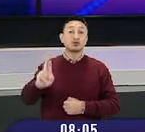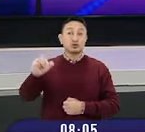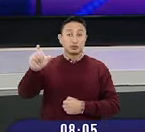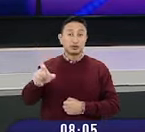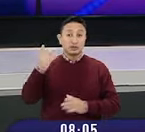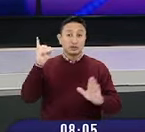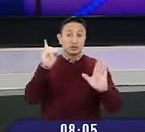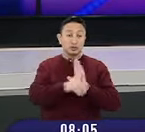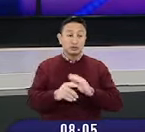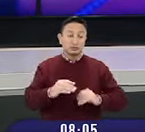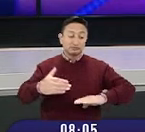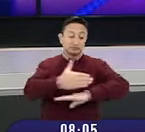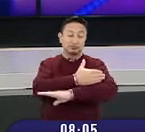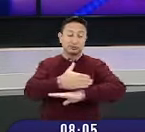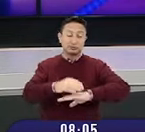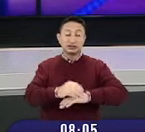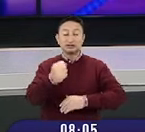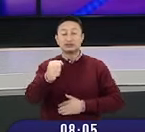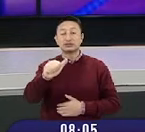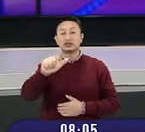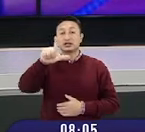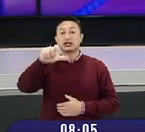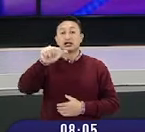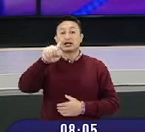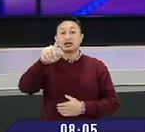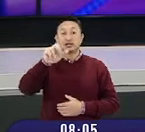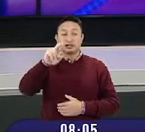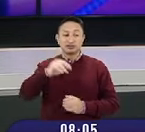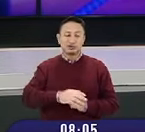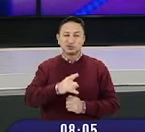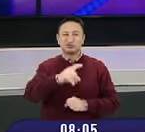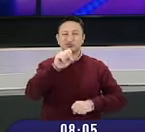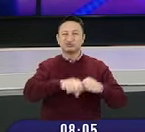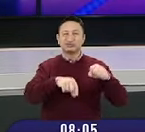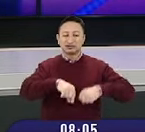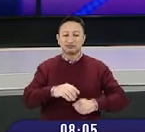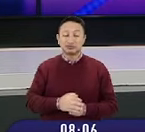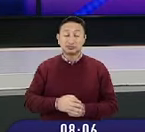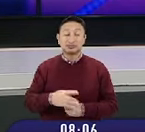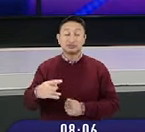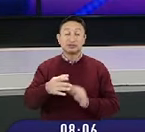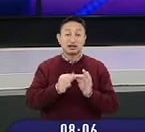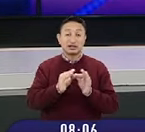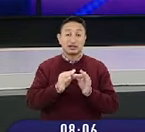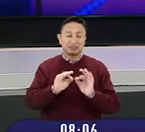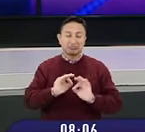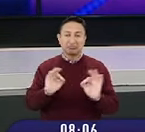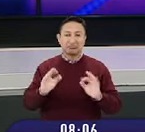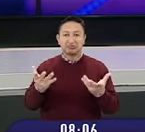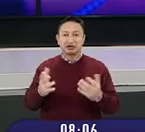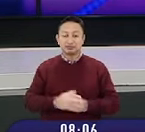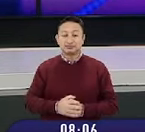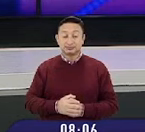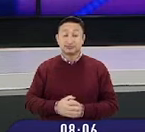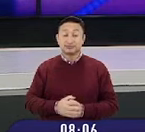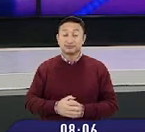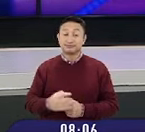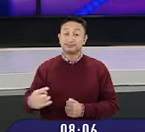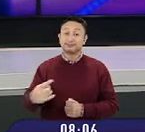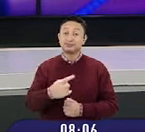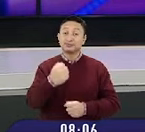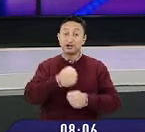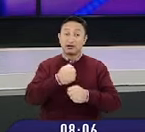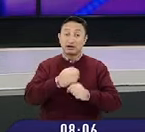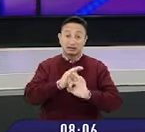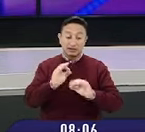que la calle Rodrigo de Salazar se encuentra en malas condiciones, esto debido a la falta de mantenimiento y también trabajos inconclusos. Por